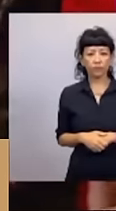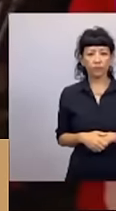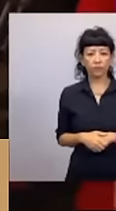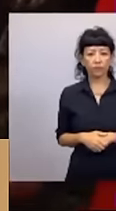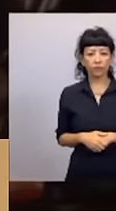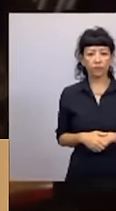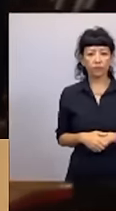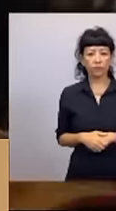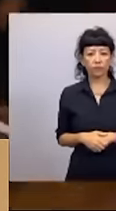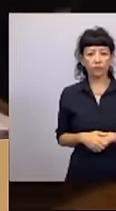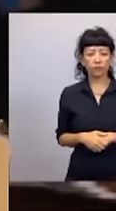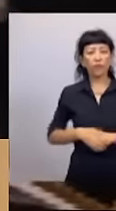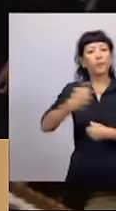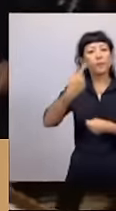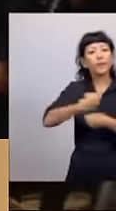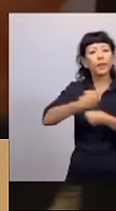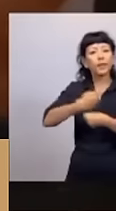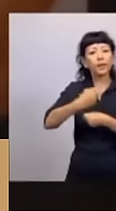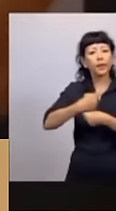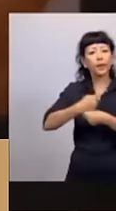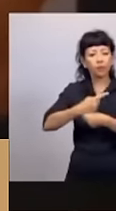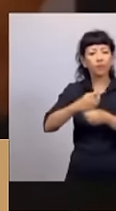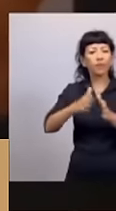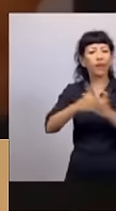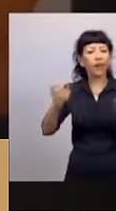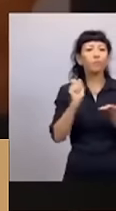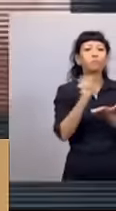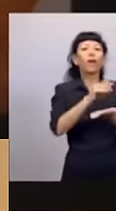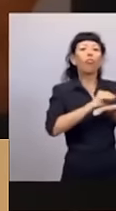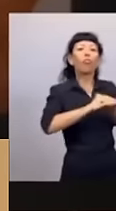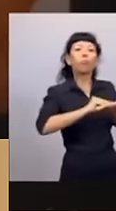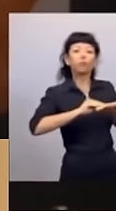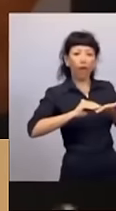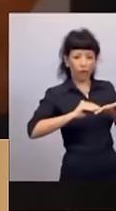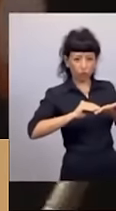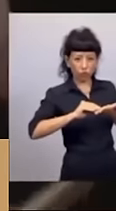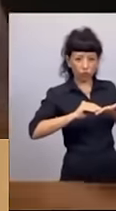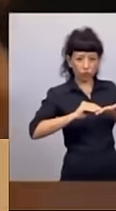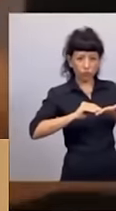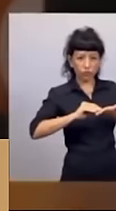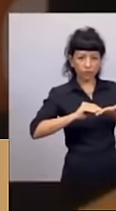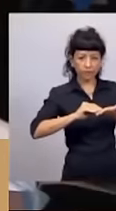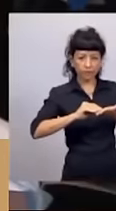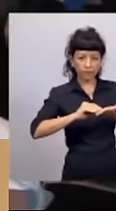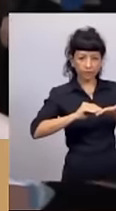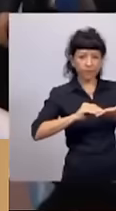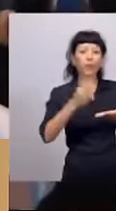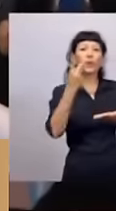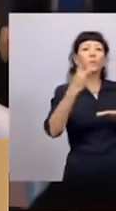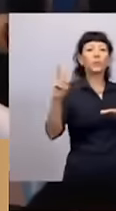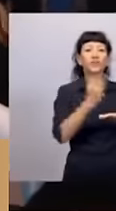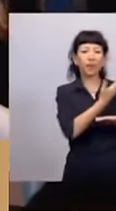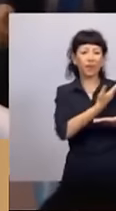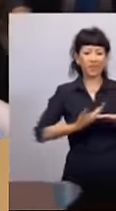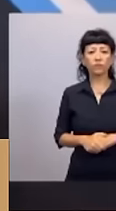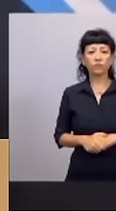informe sobre los primeros 6 meses del gobierno de Milei y ahí se veía claramente tanto las dificultades actuales